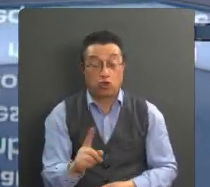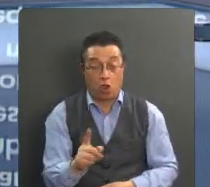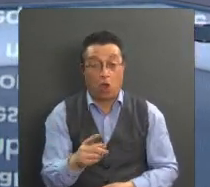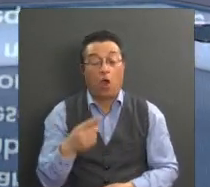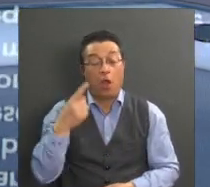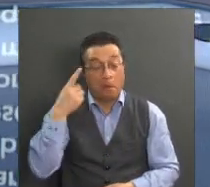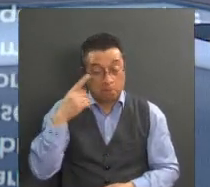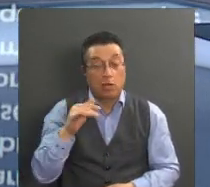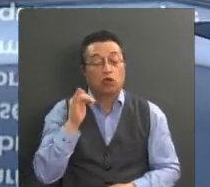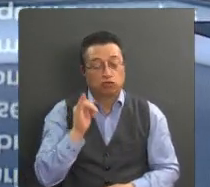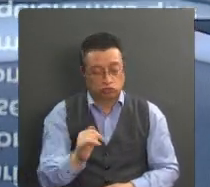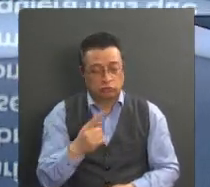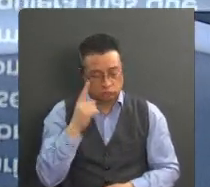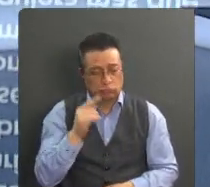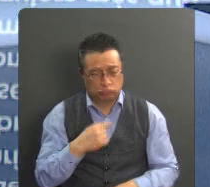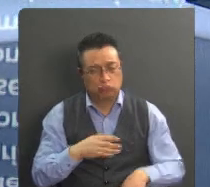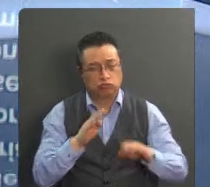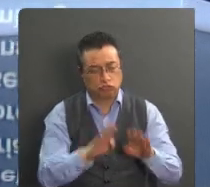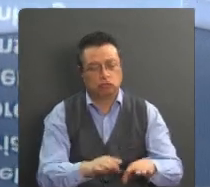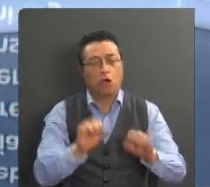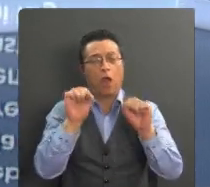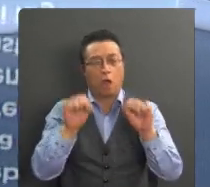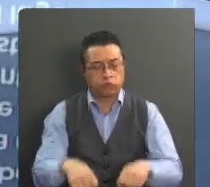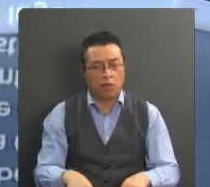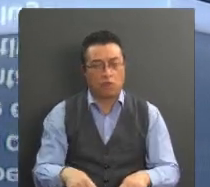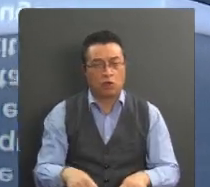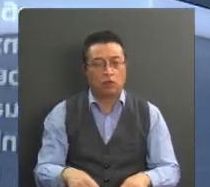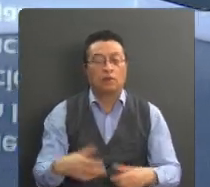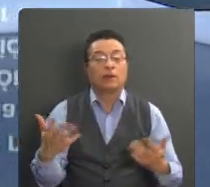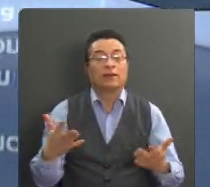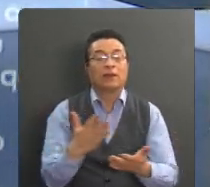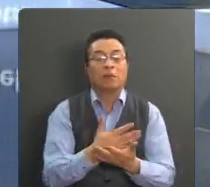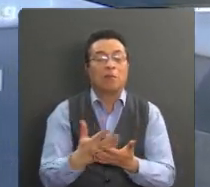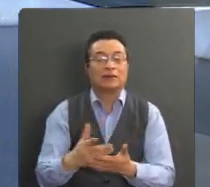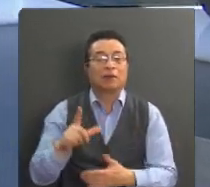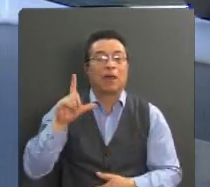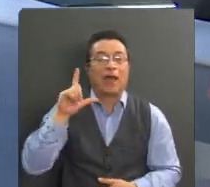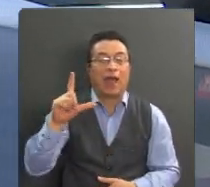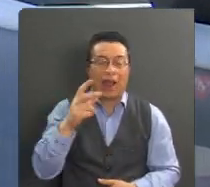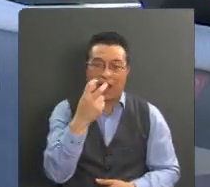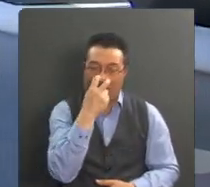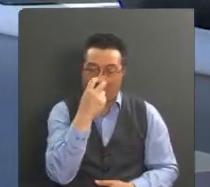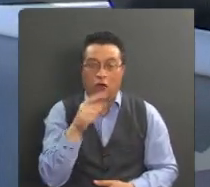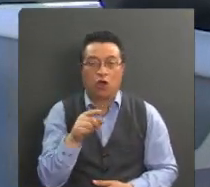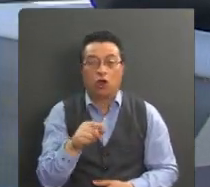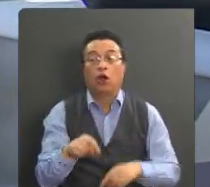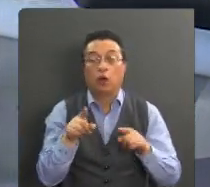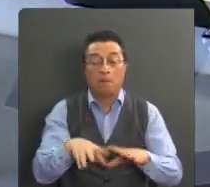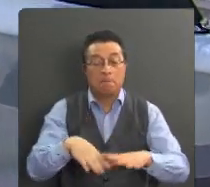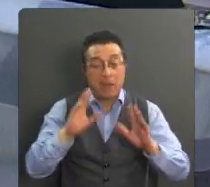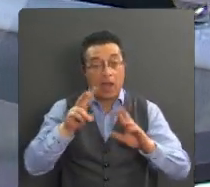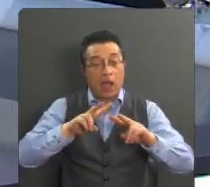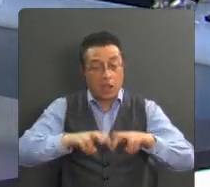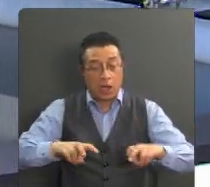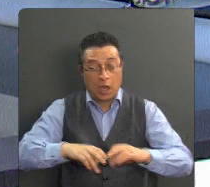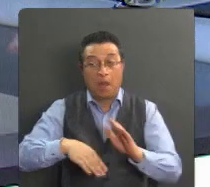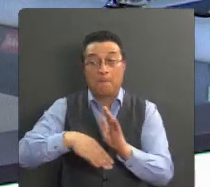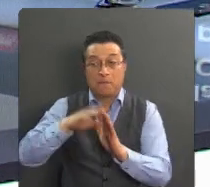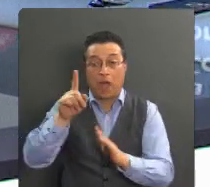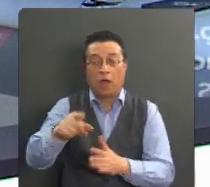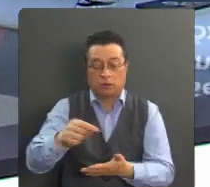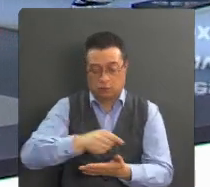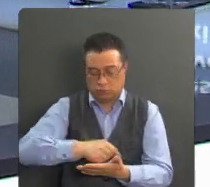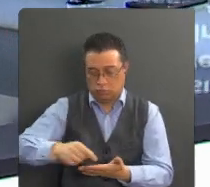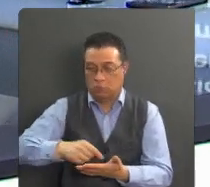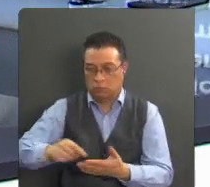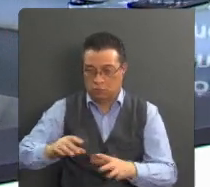declaración, pero sí se ha manifestado a favor del apruebo. ¿Qué pasa con Ricardo Lagos, que probablemente es la carta más analizada de todas porque tiene una pluma muy